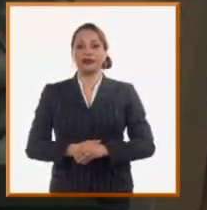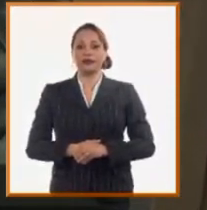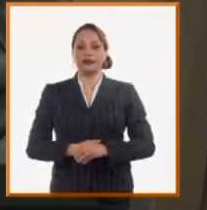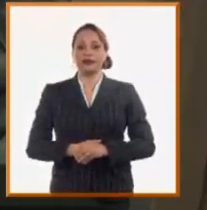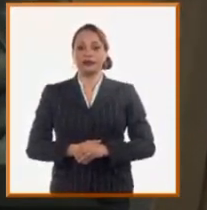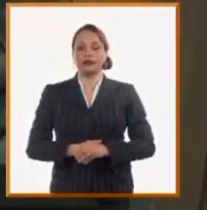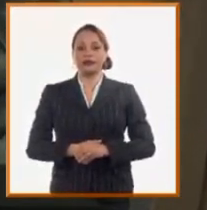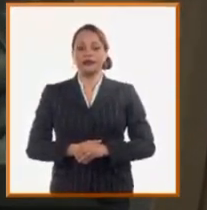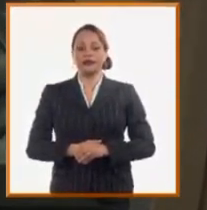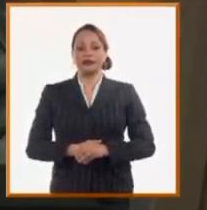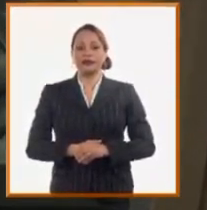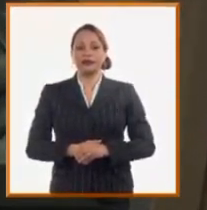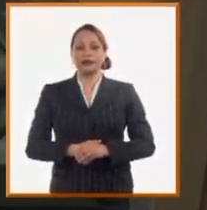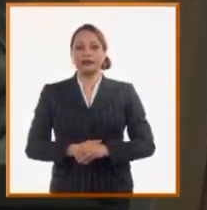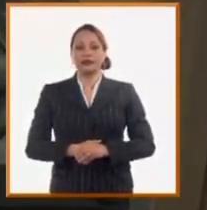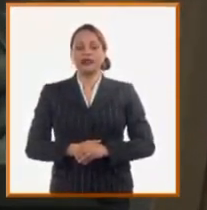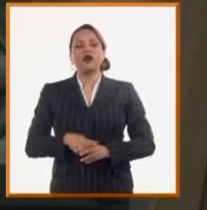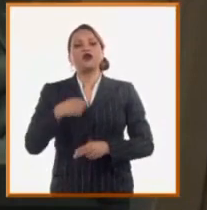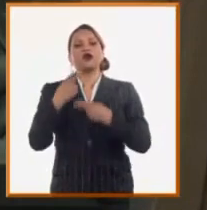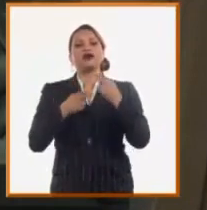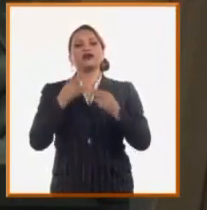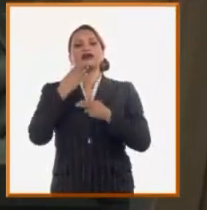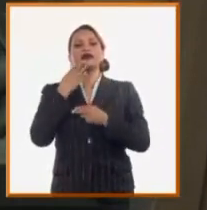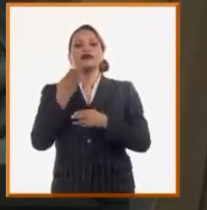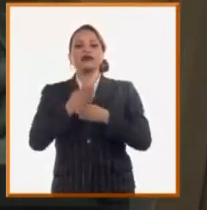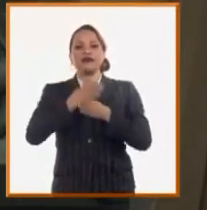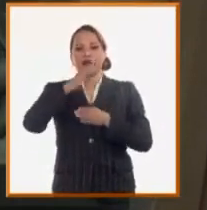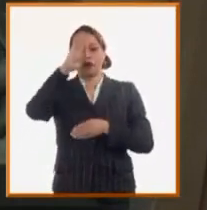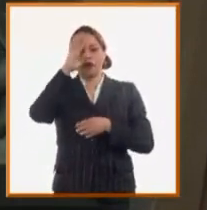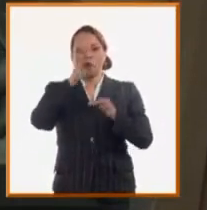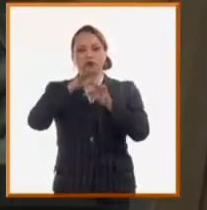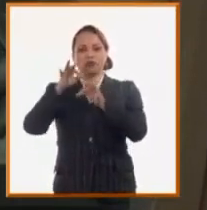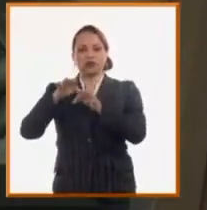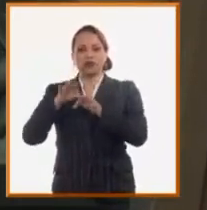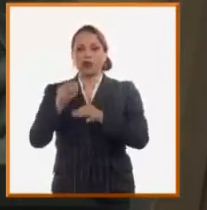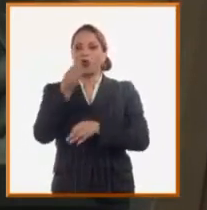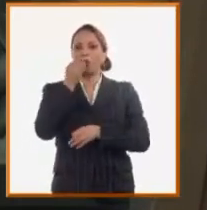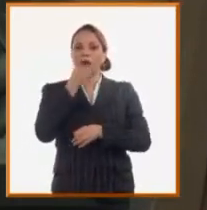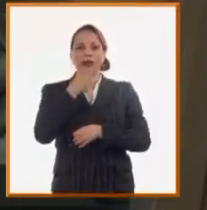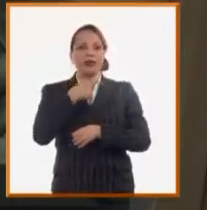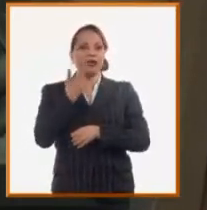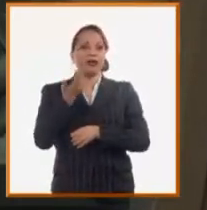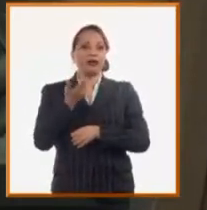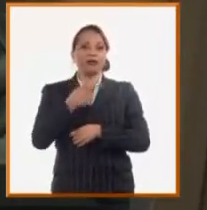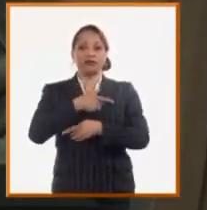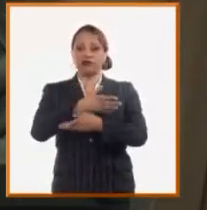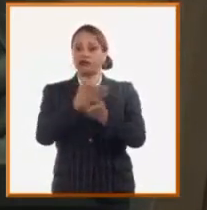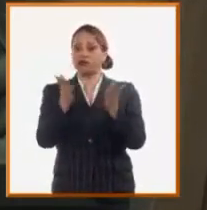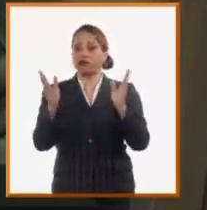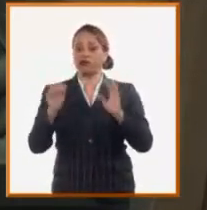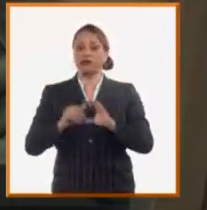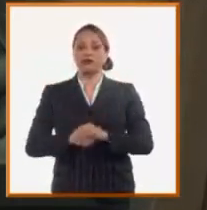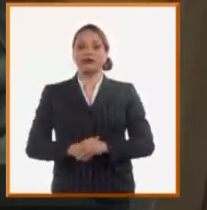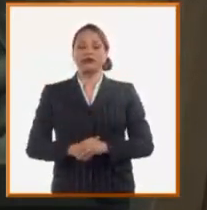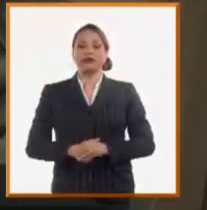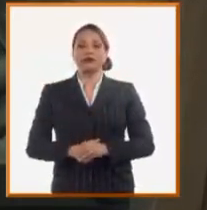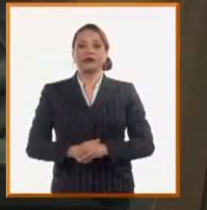Y así, si vas a cualquier, lo que se está haciendo en Santiago en la siembra de comida, Santiago ha sembrado más comida que en toda su vida.